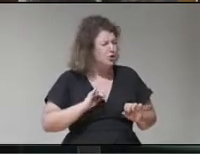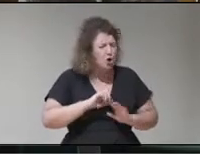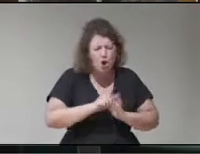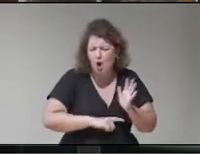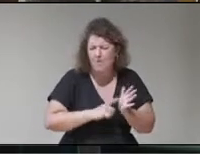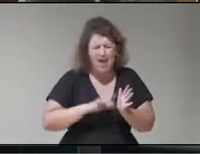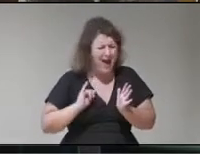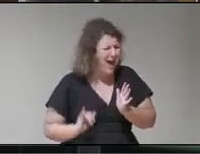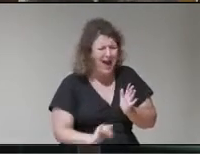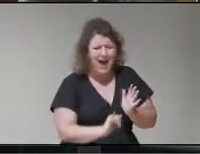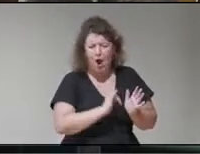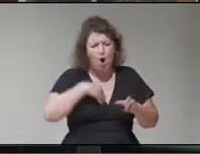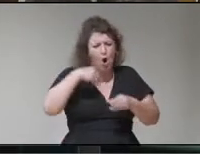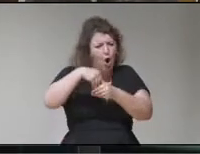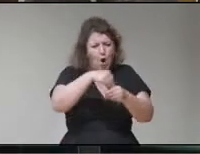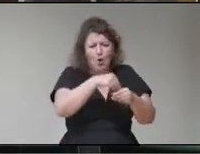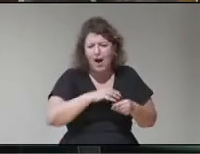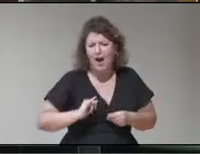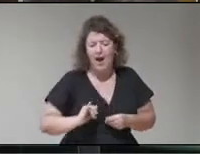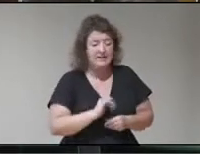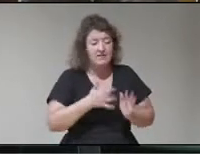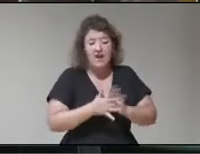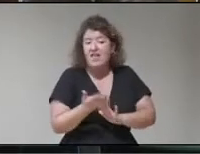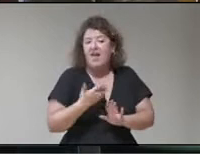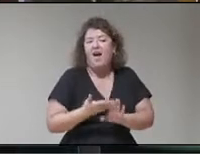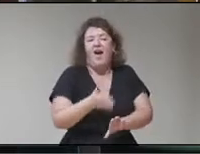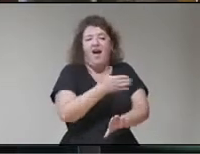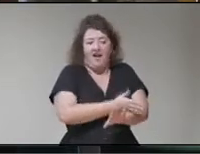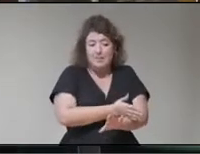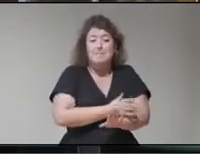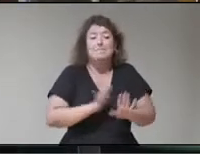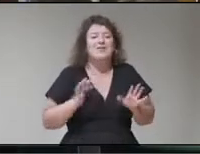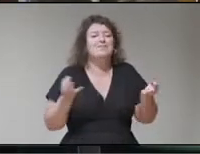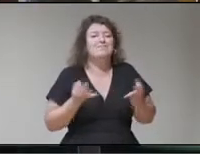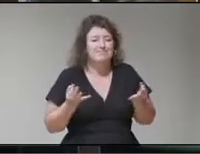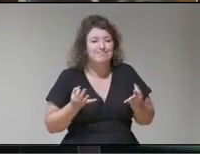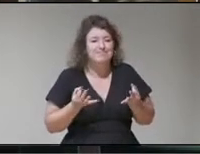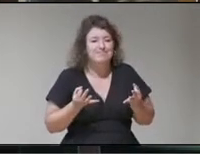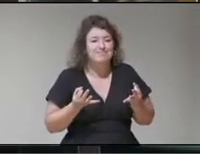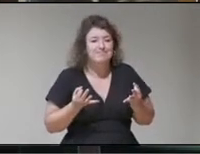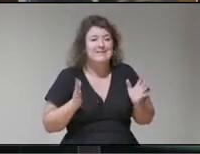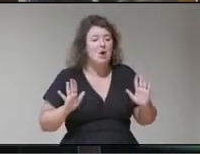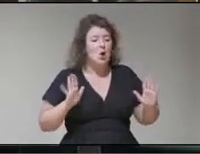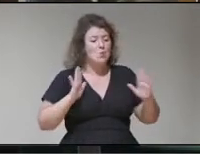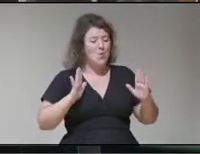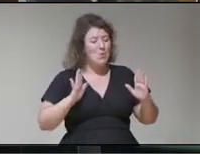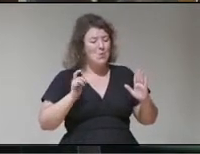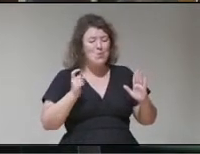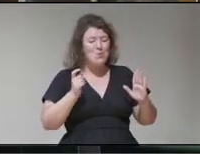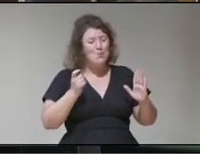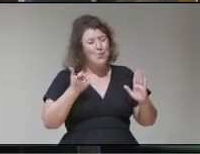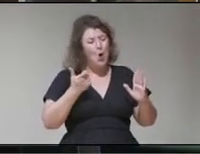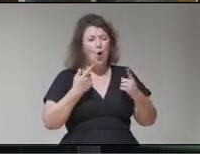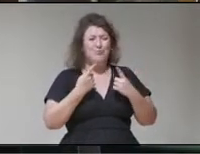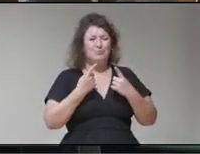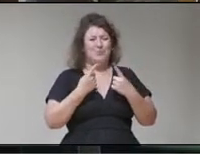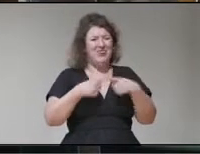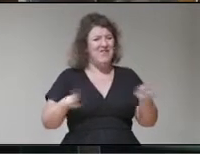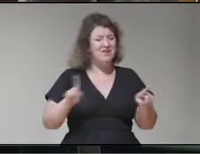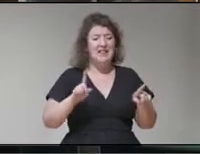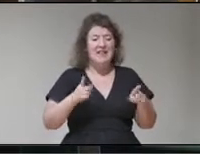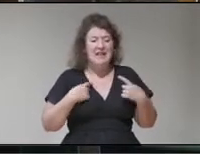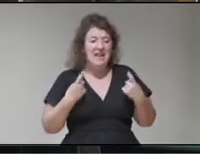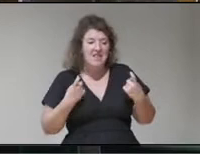todos están ya, digamos, preformados. Lo que ocurre es que se encuentran en un estado poco diferenciado. Necesitan